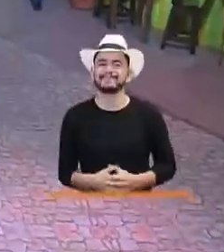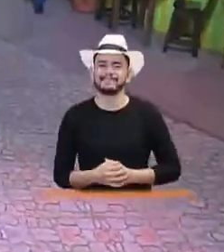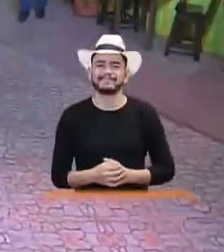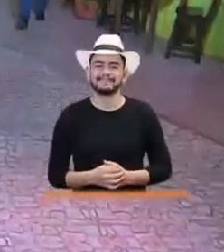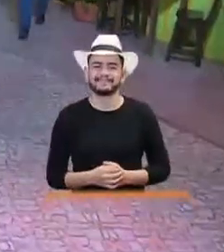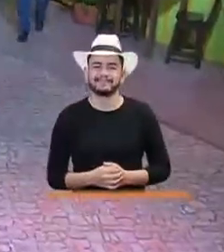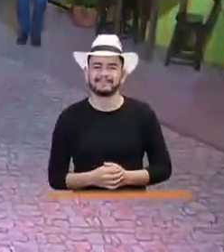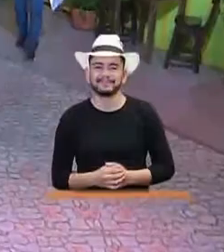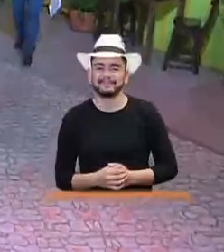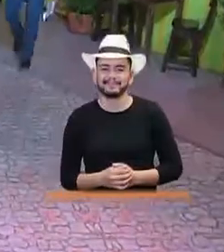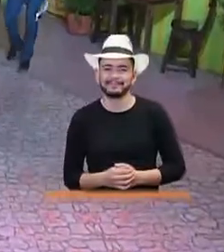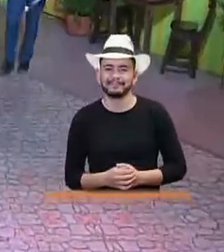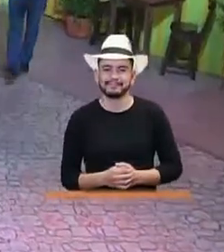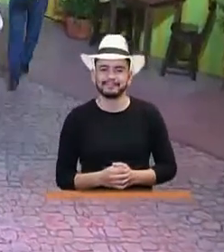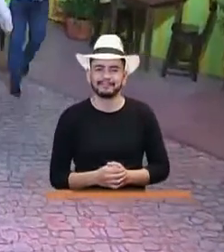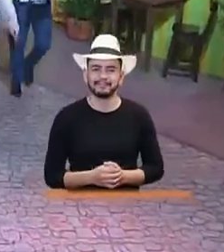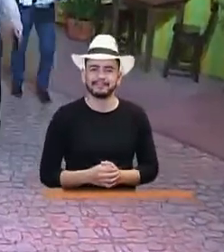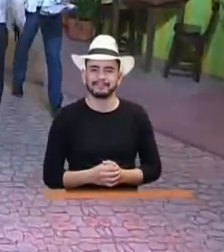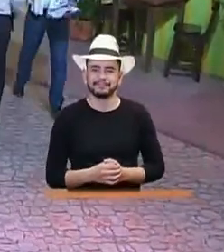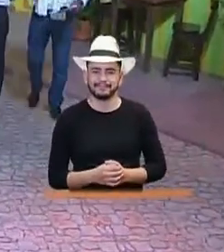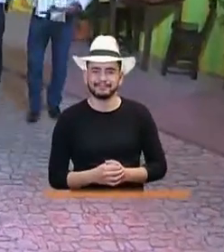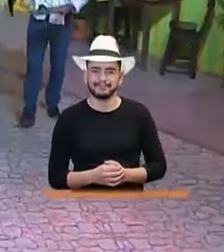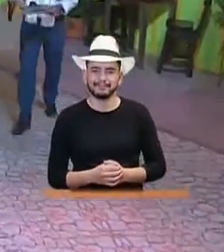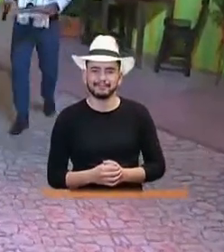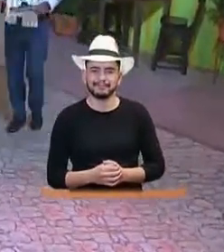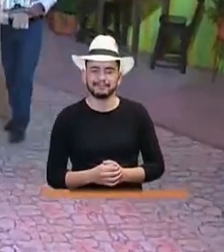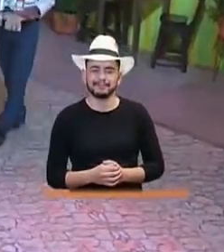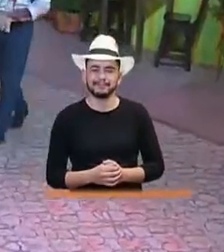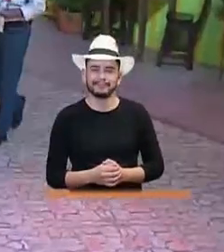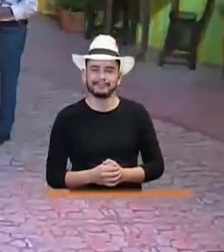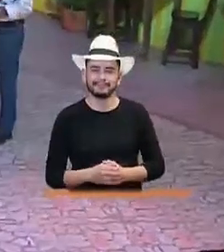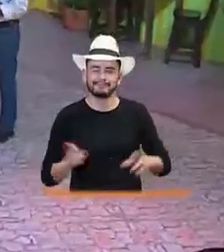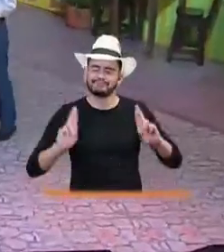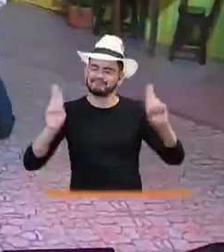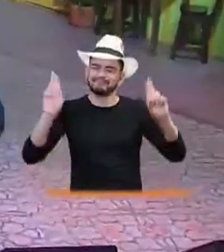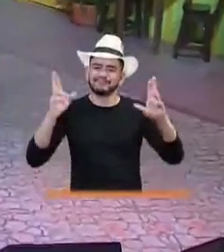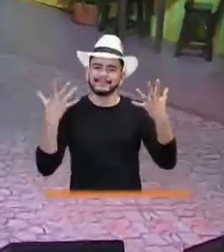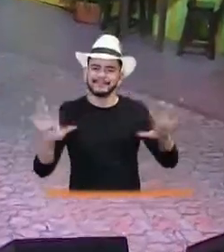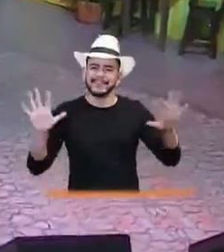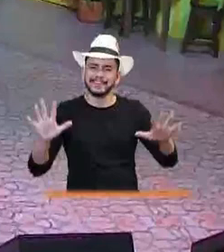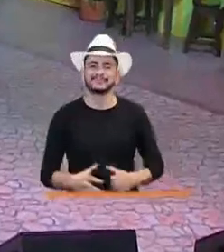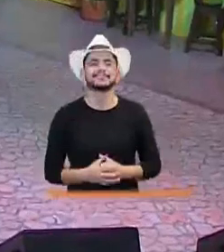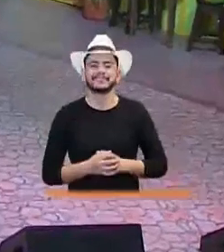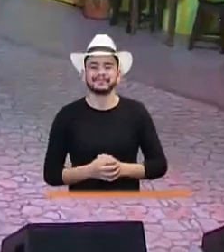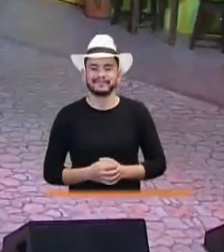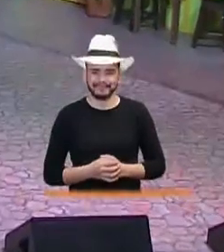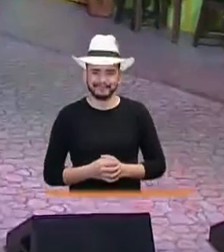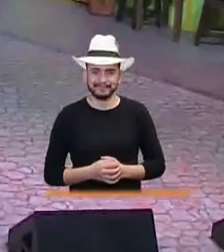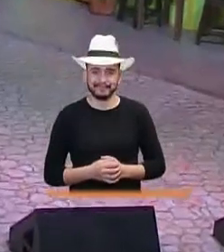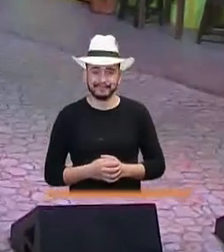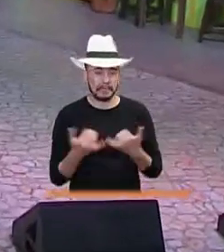Muy bien, suena, suena la campana. Termina esta ronda y es el momento para que vengan a lucirse